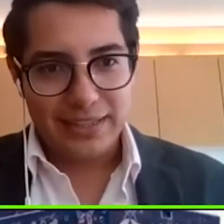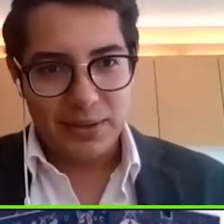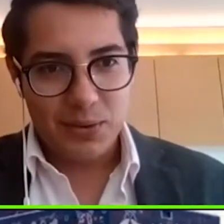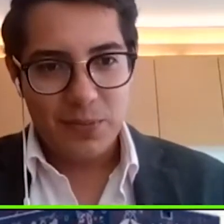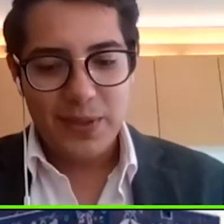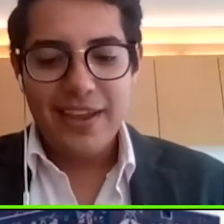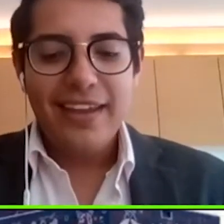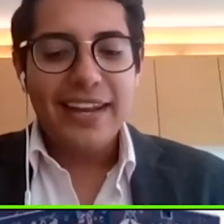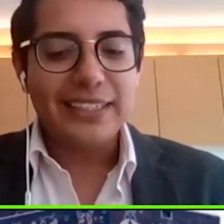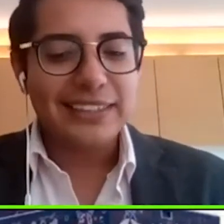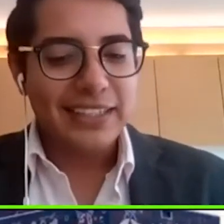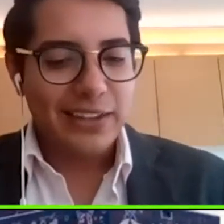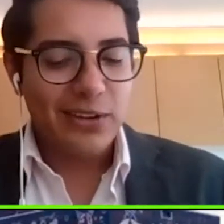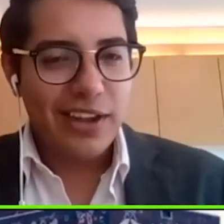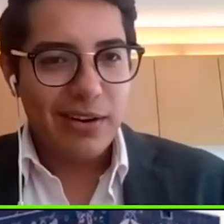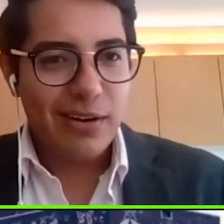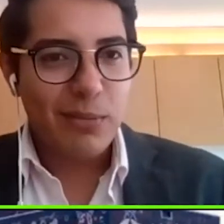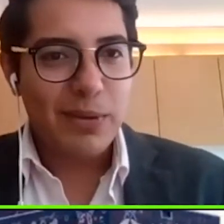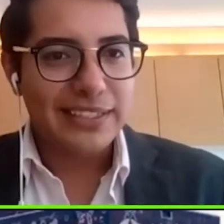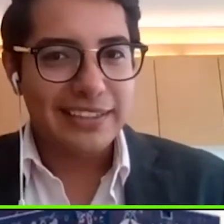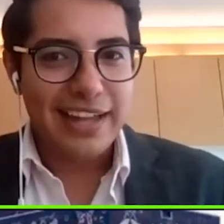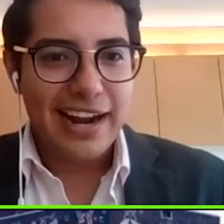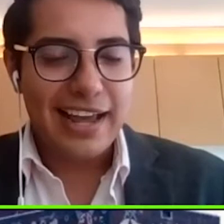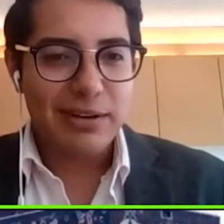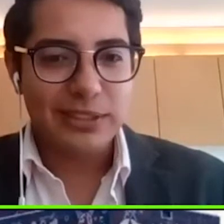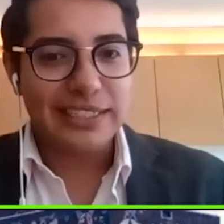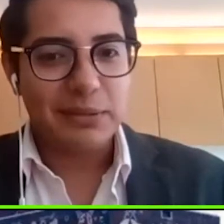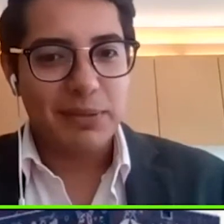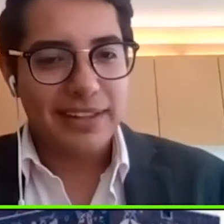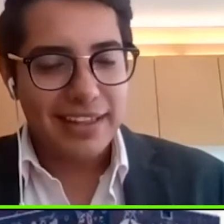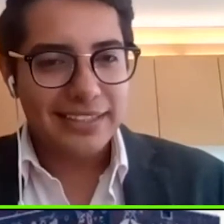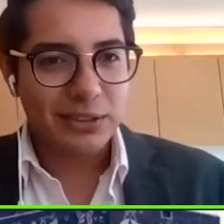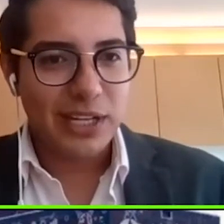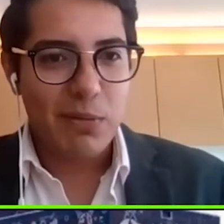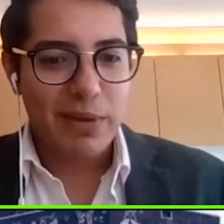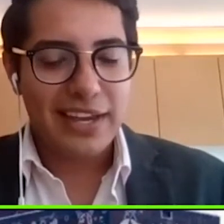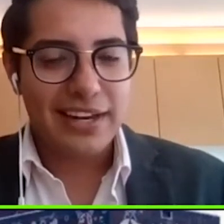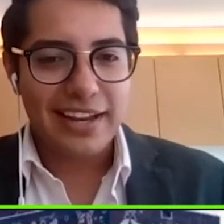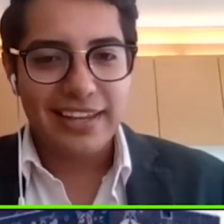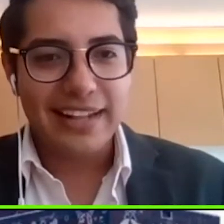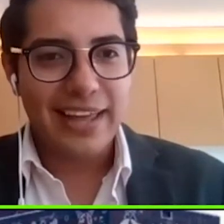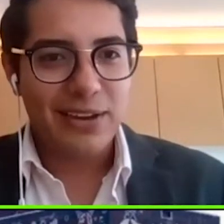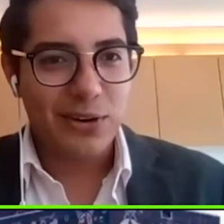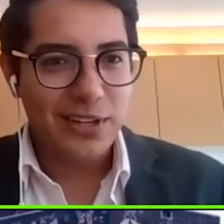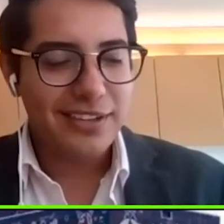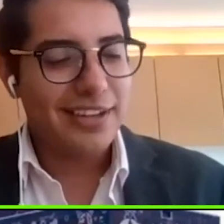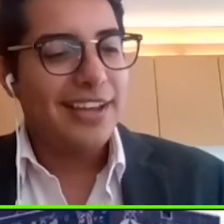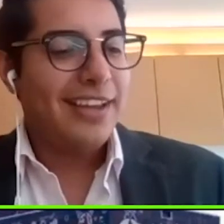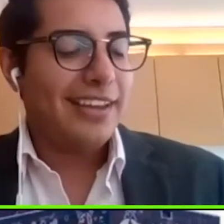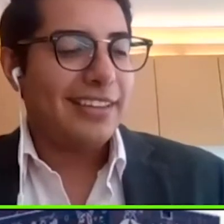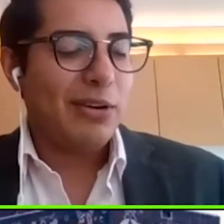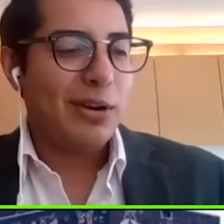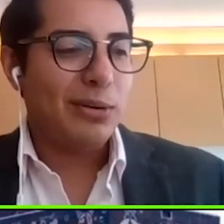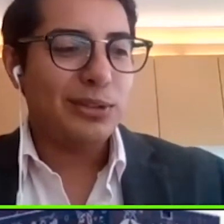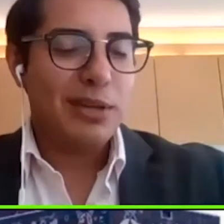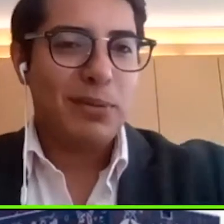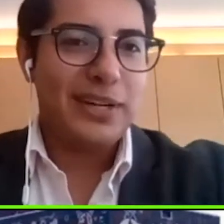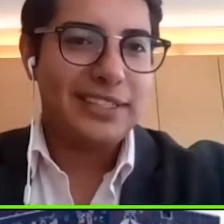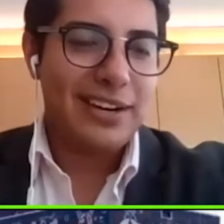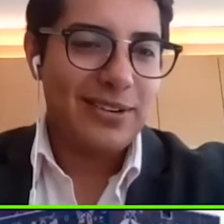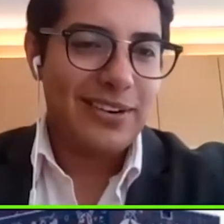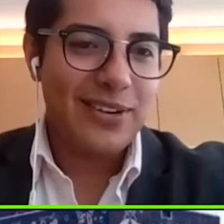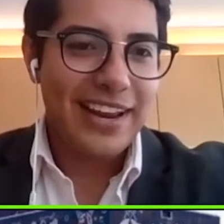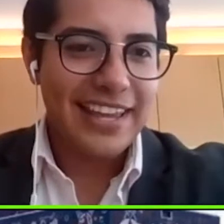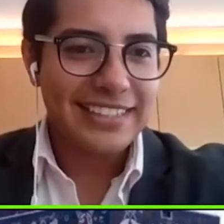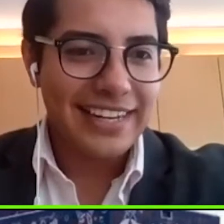ámbito legislativo. En este sentido, quiero presentar a nuestras invitadas que nos acompañan aquí el día de hoy. Tengo el gusto de